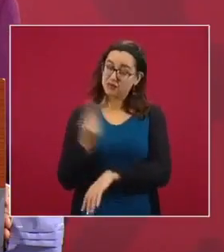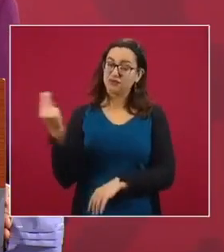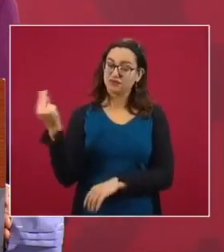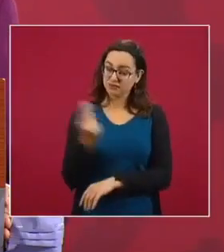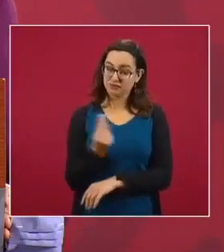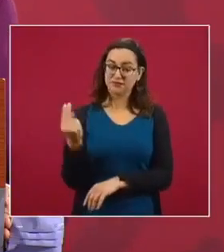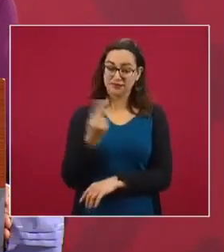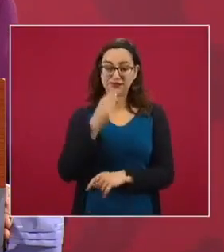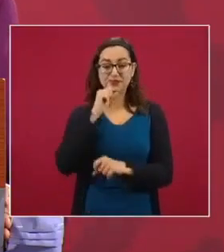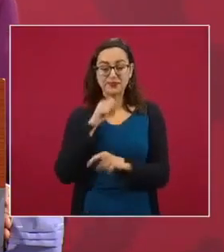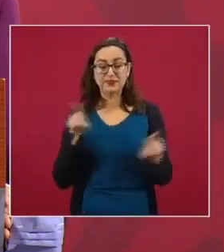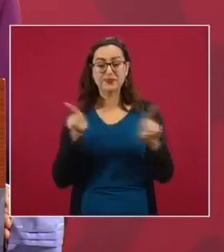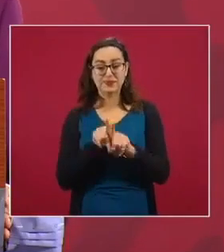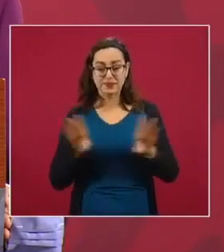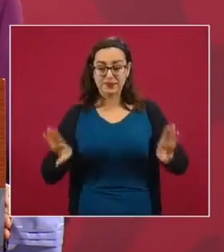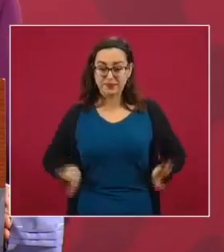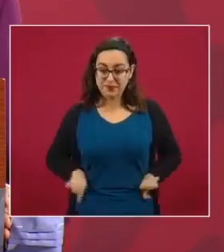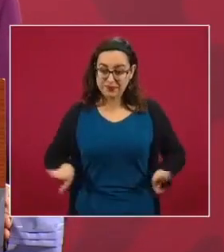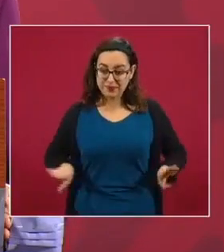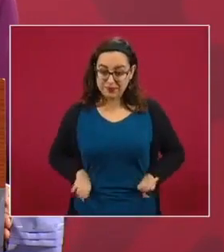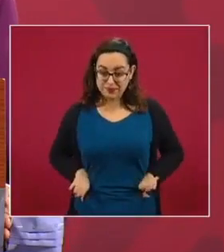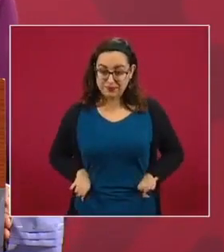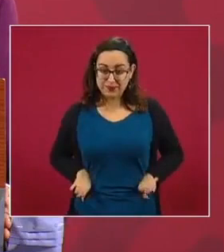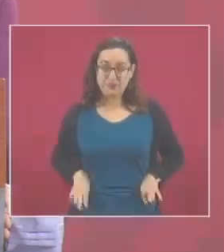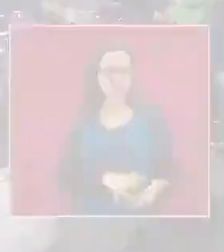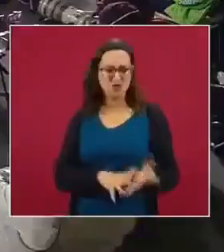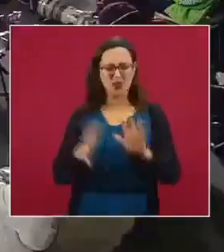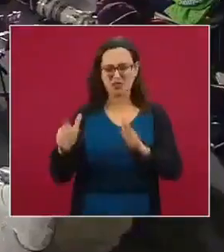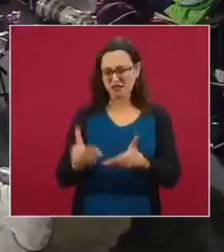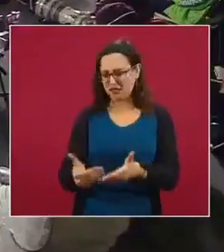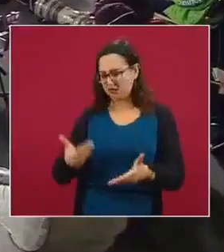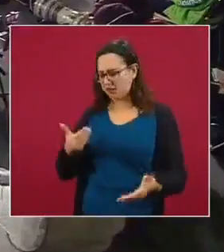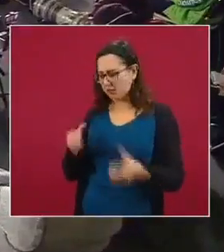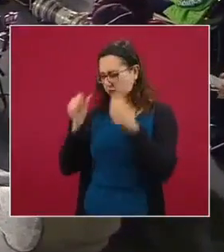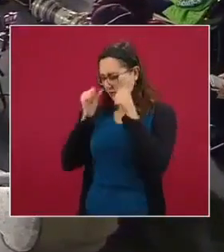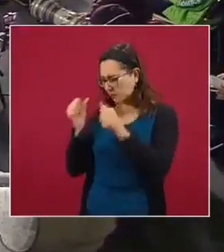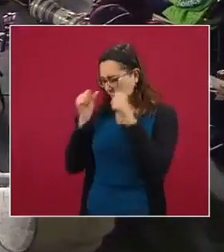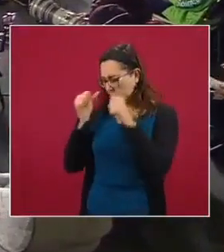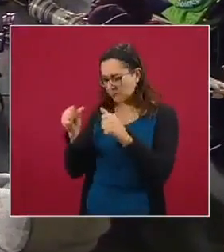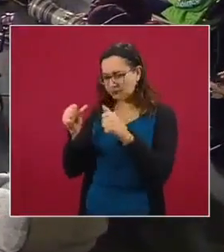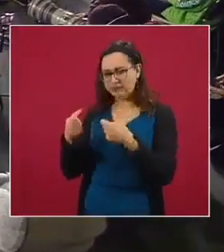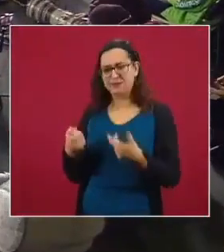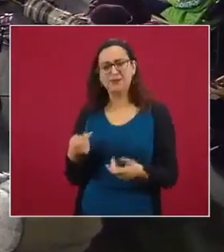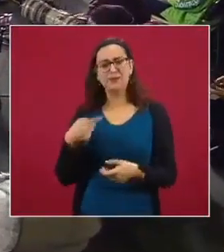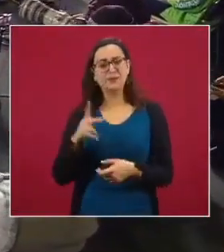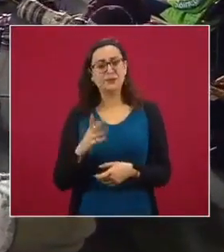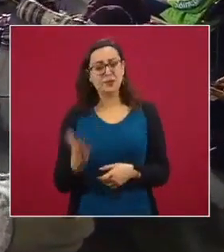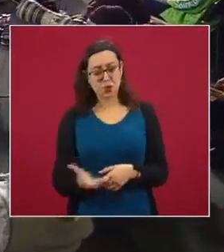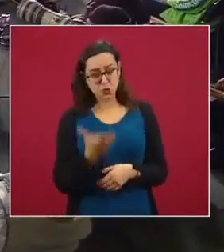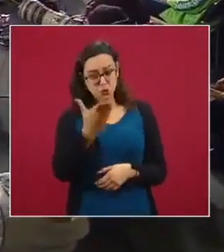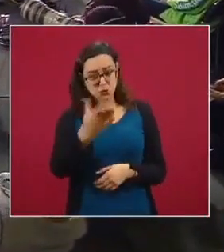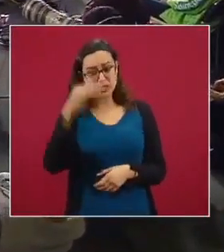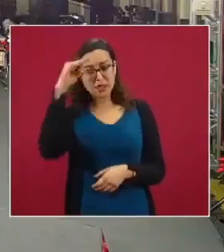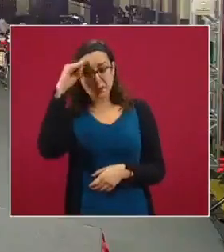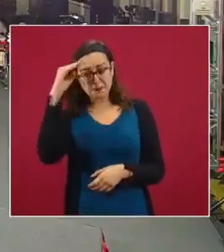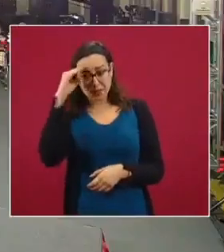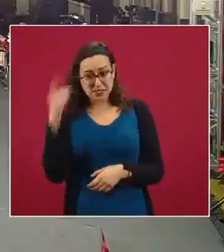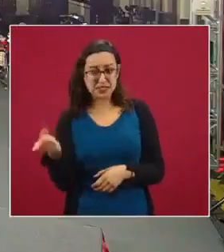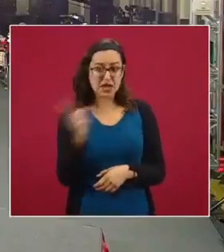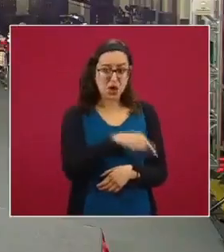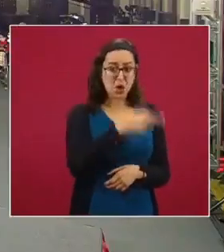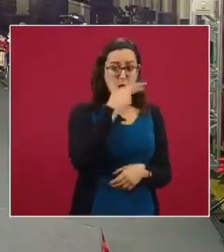cambio también de actitud y de reeducación. ¿Pero usted considera que las causas de un homicidio son las mismas que